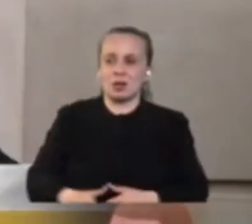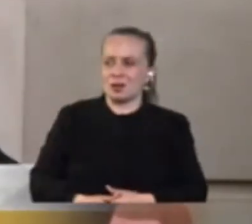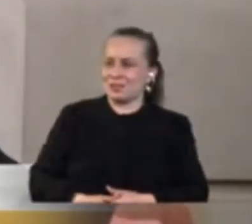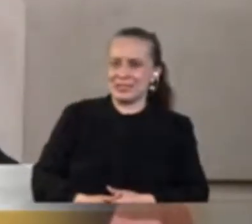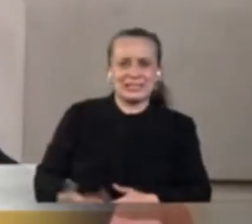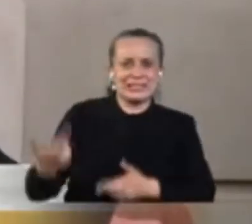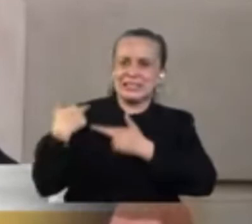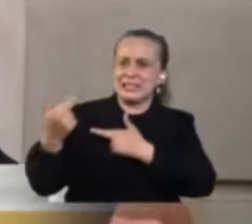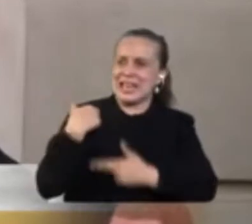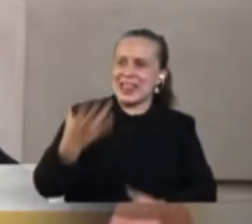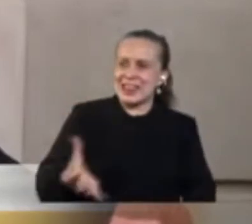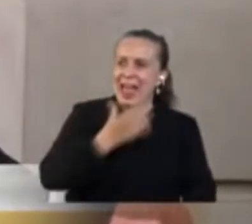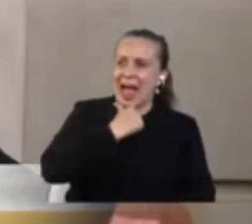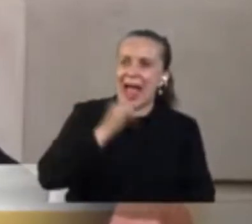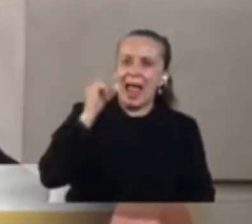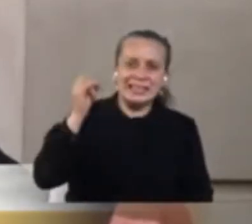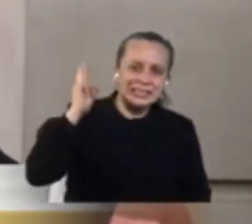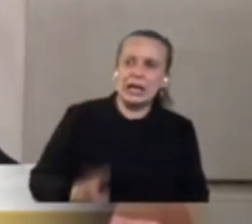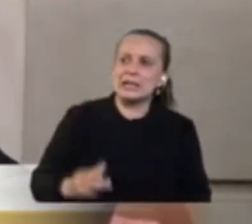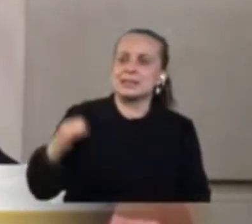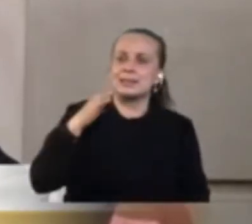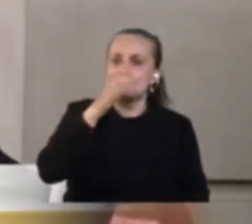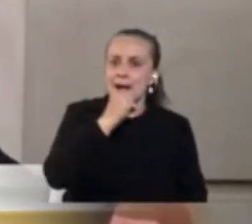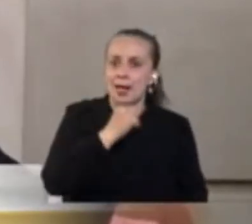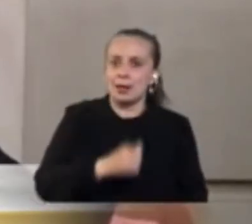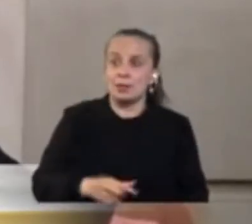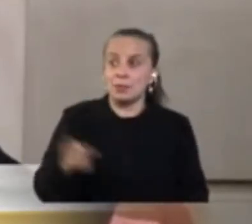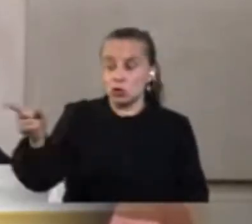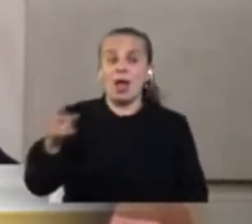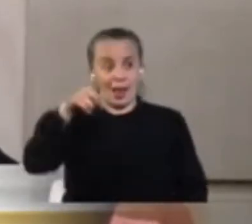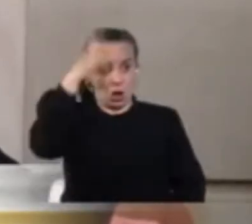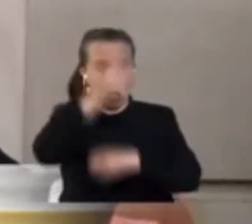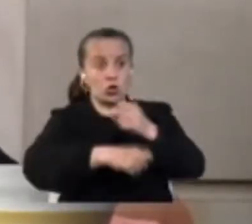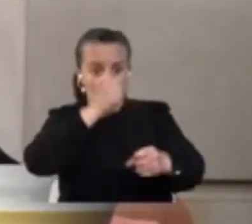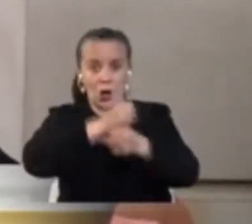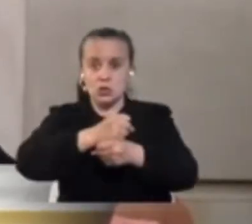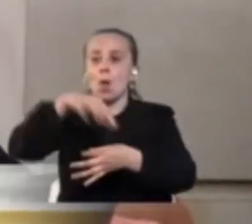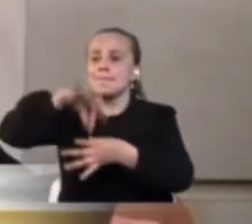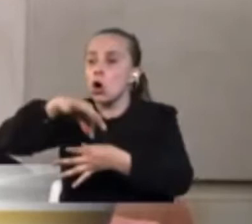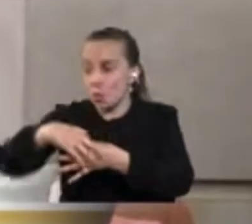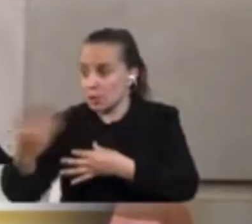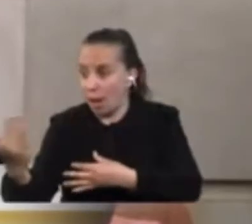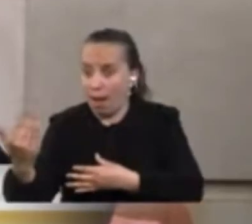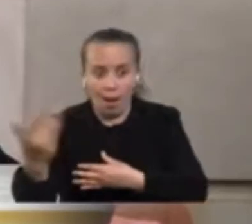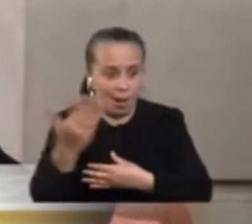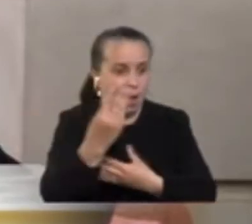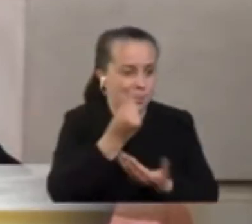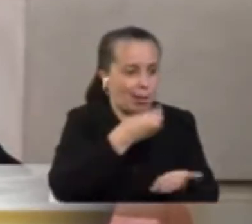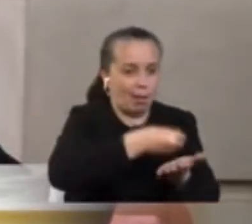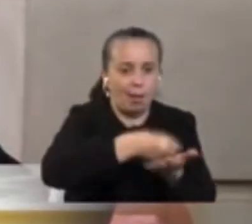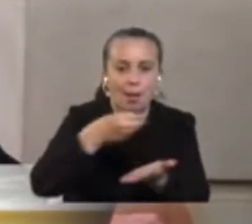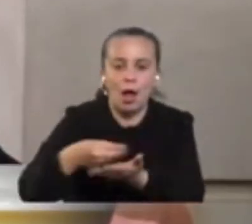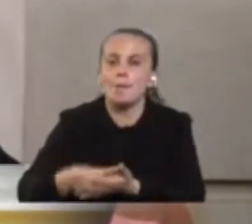Irresponsables. Quieren gastarse la plata comprando votos el año entrante. Y esa plata va a salir